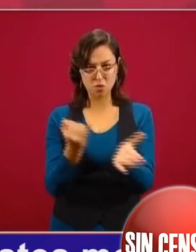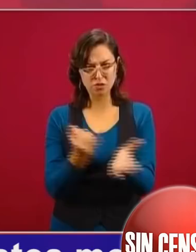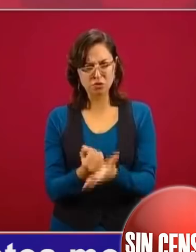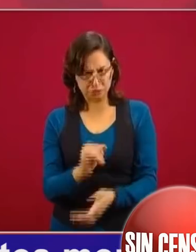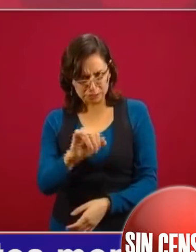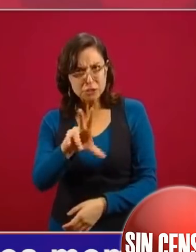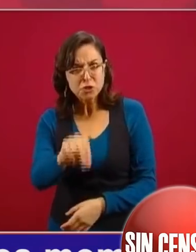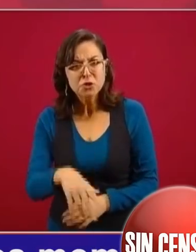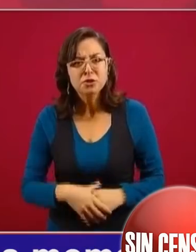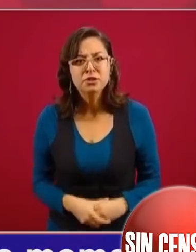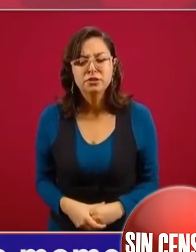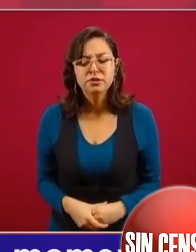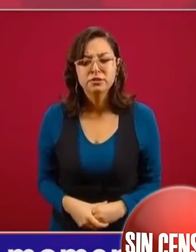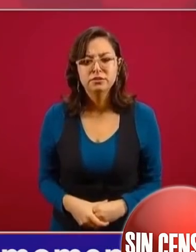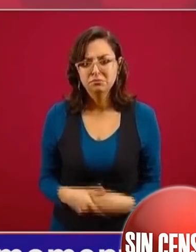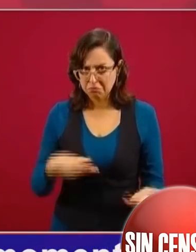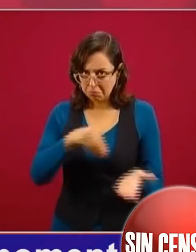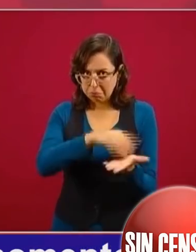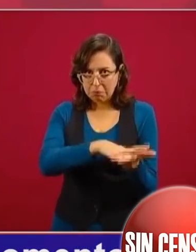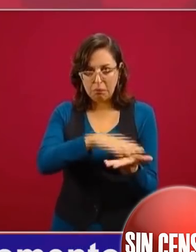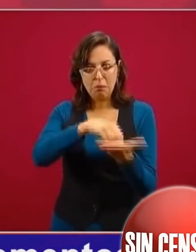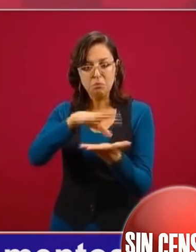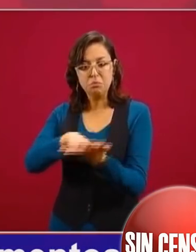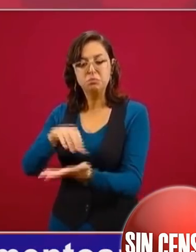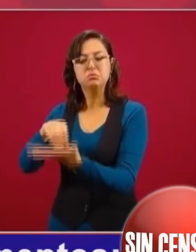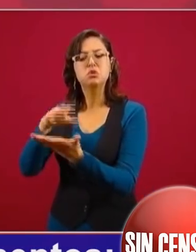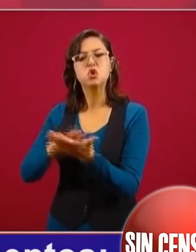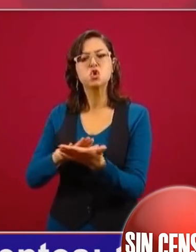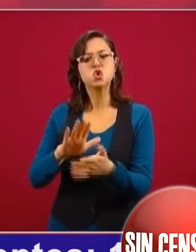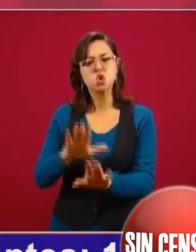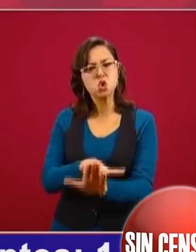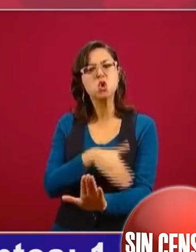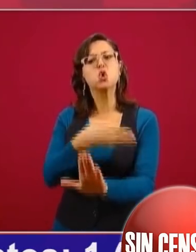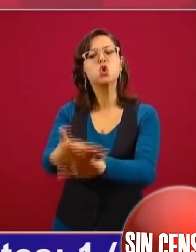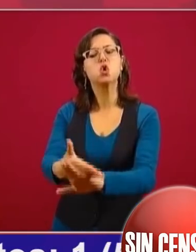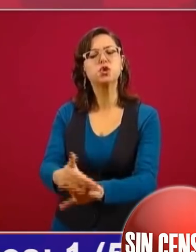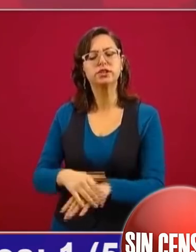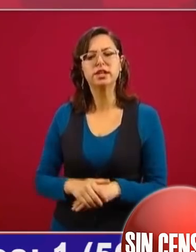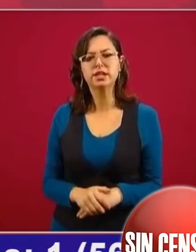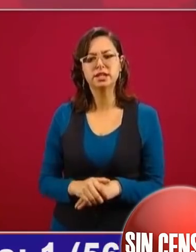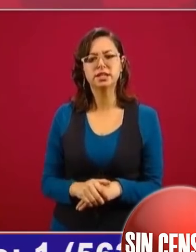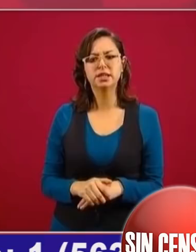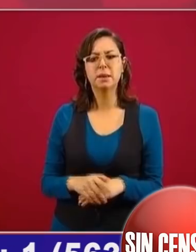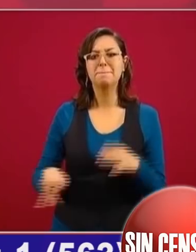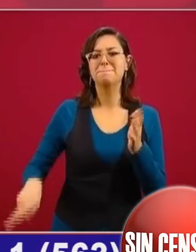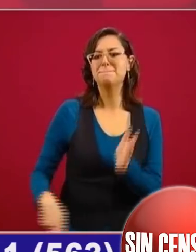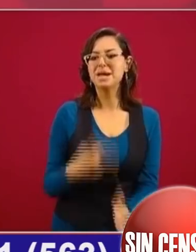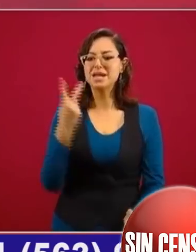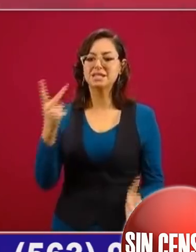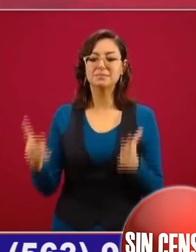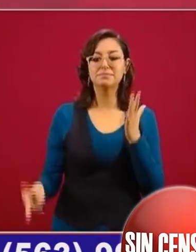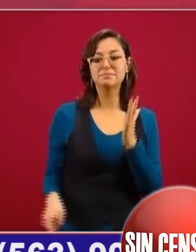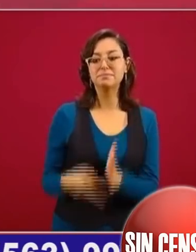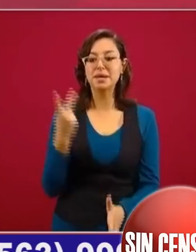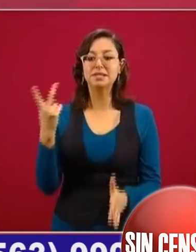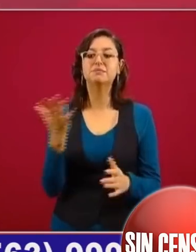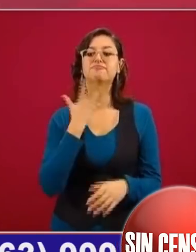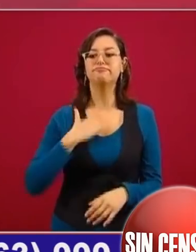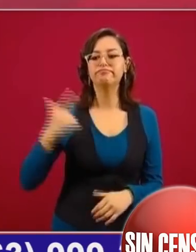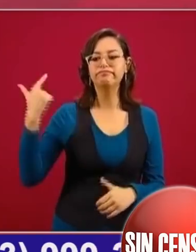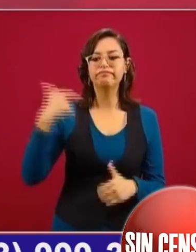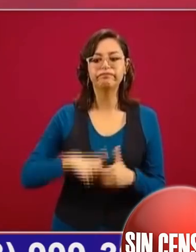¿A quién afectaban con los aumentos constantes en los